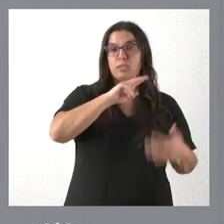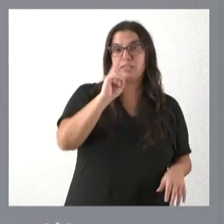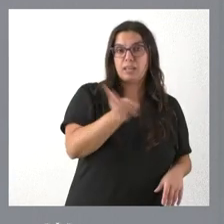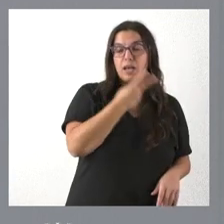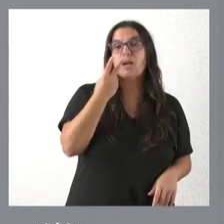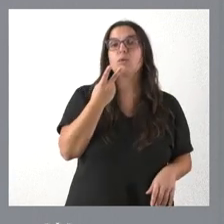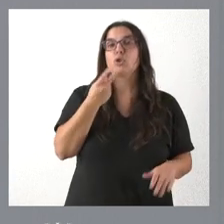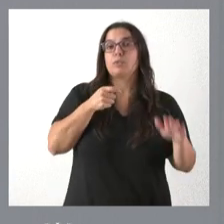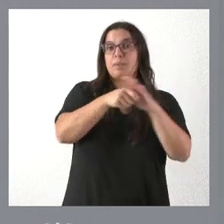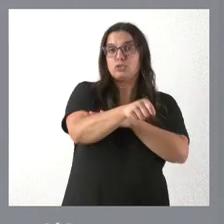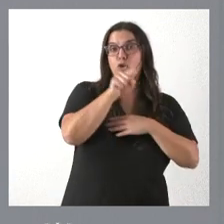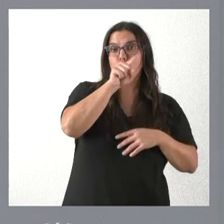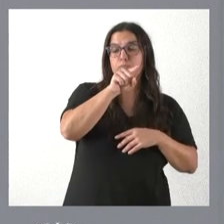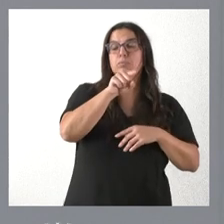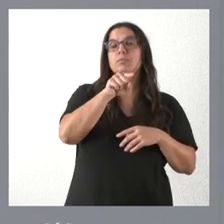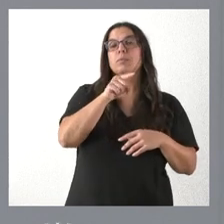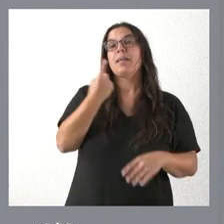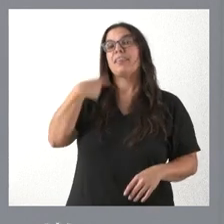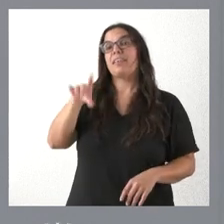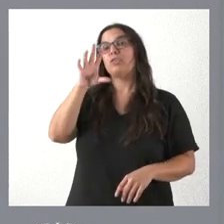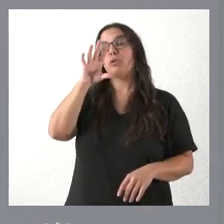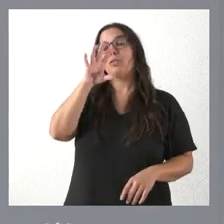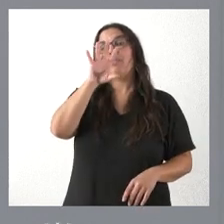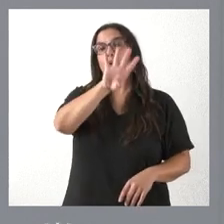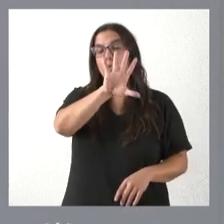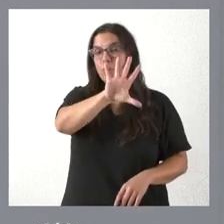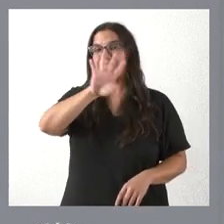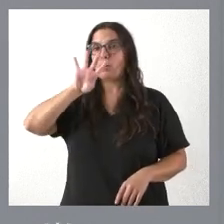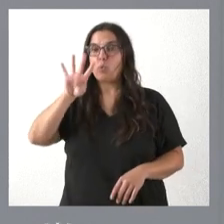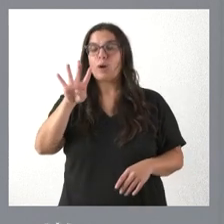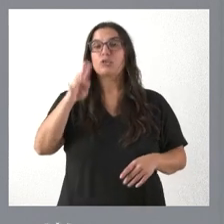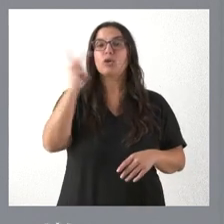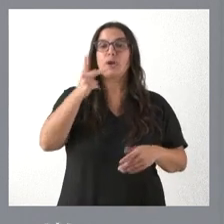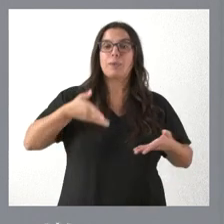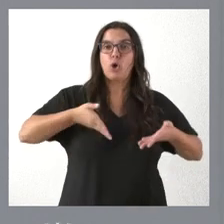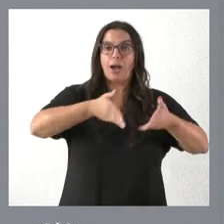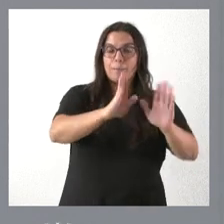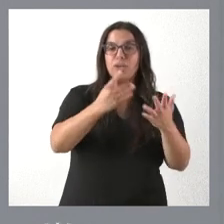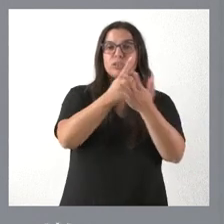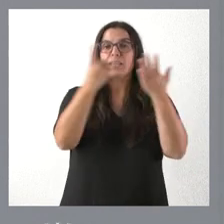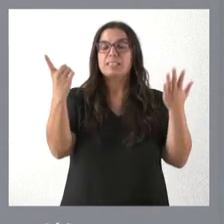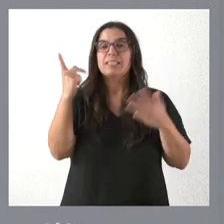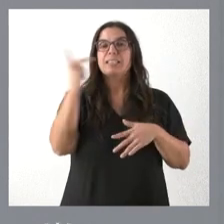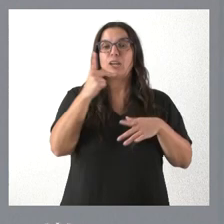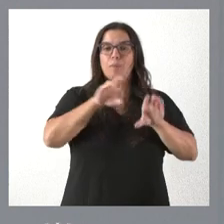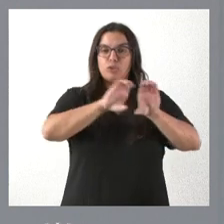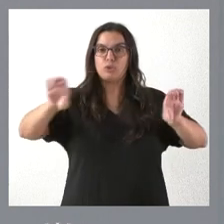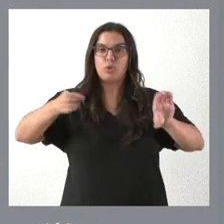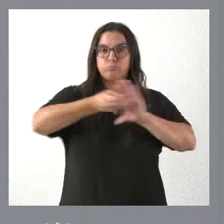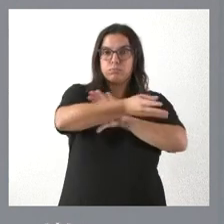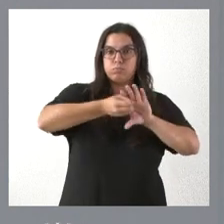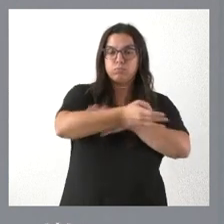de inversión 154 kilómetros de caminos 16 km de desagües